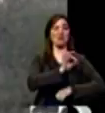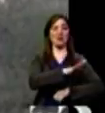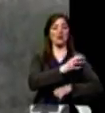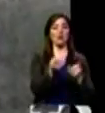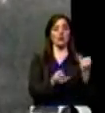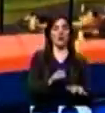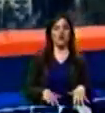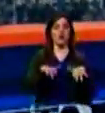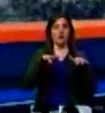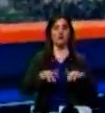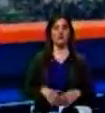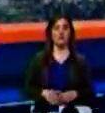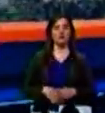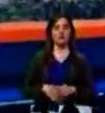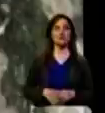crecido notablemente.